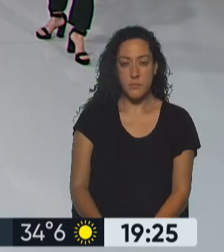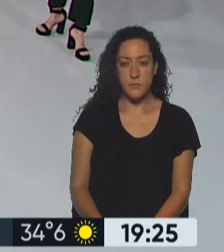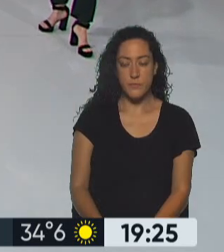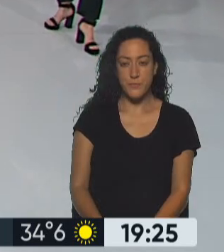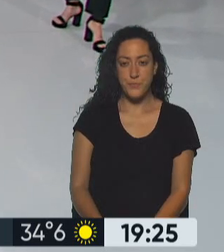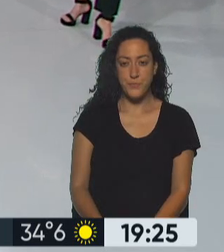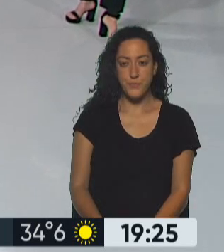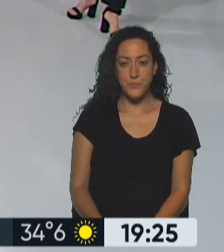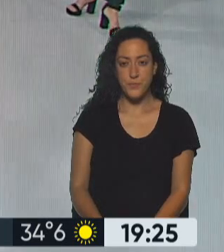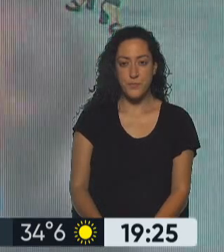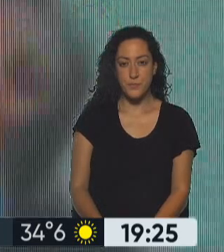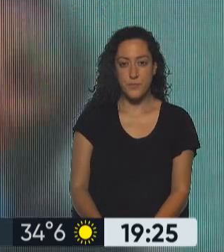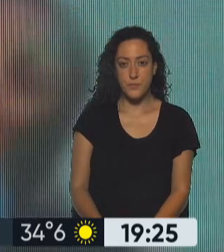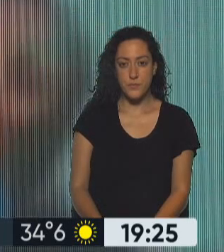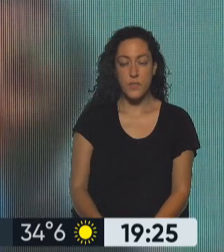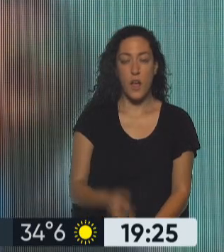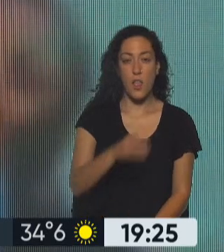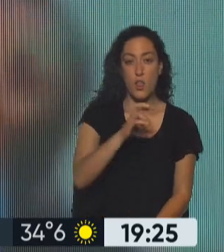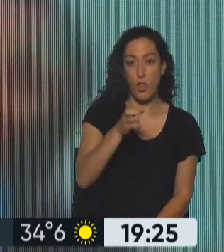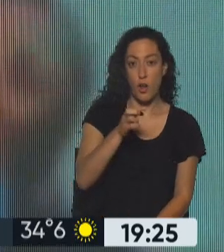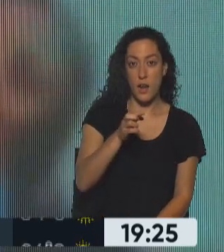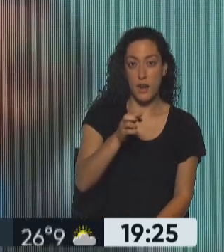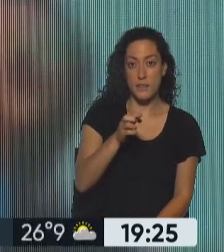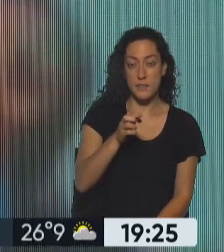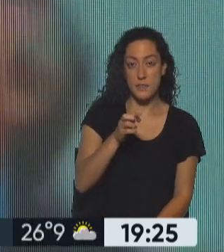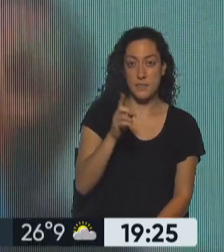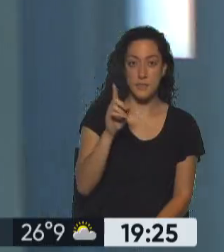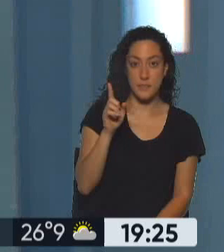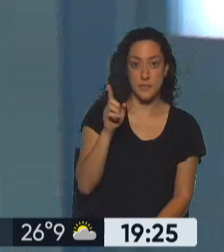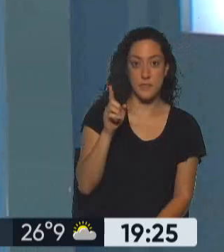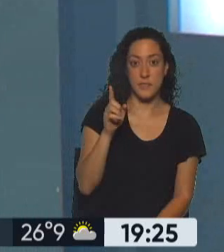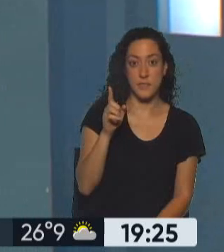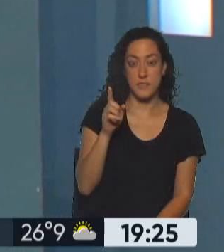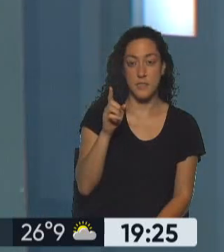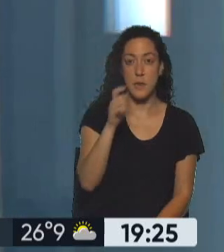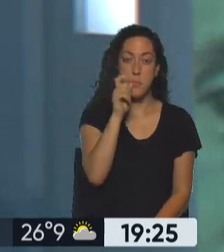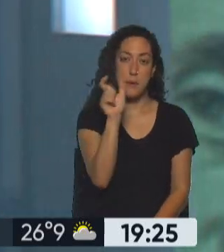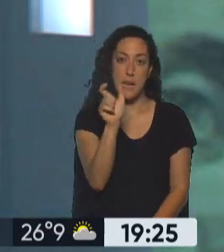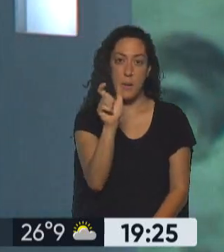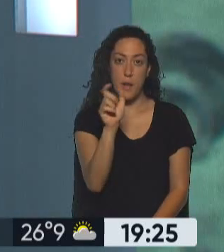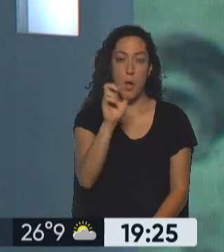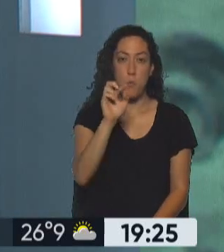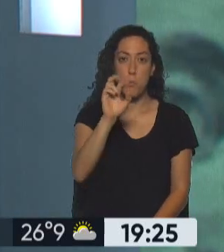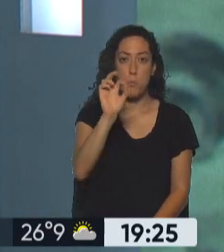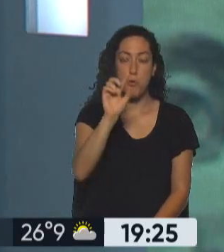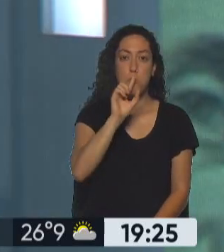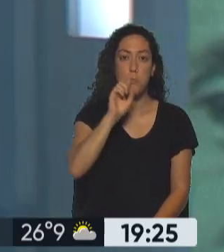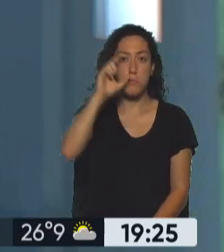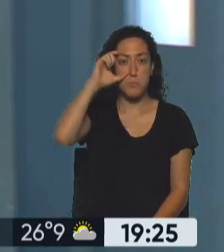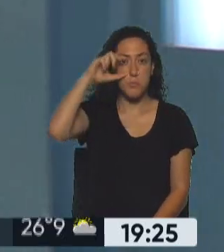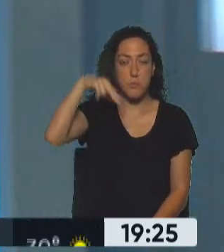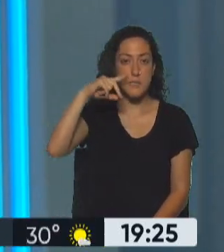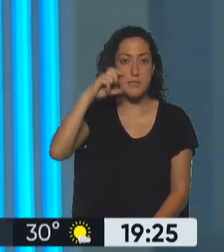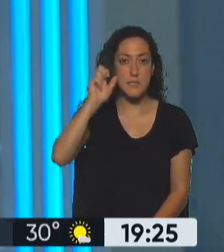muy bien, Horacio. Tenemos... dólares por acá. Sí, claro. Dólares por acá. Y la palabra potenciar trabajo. Y hemos visto en los últimos